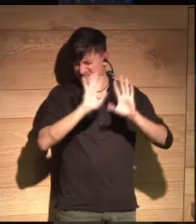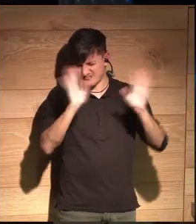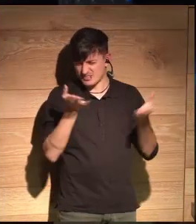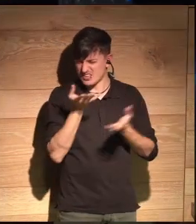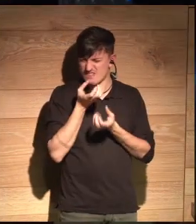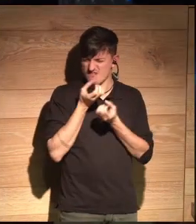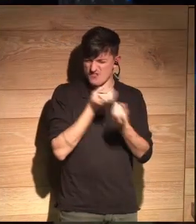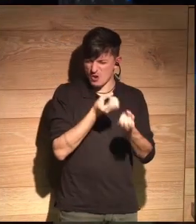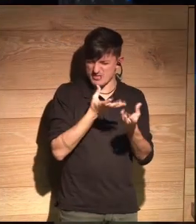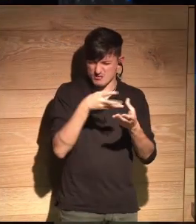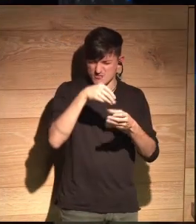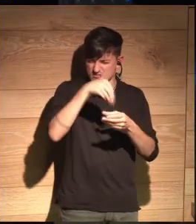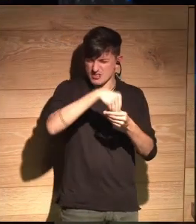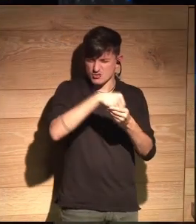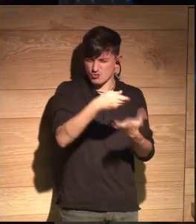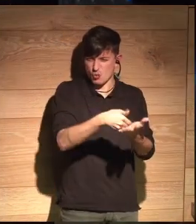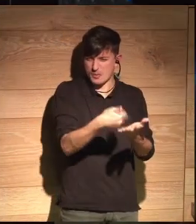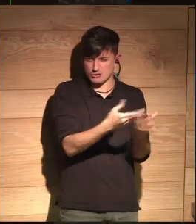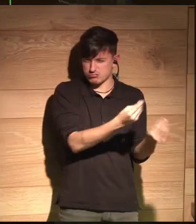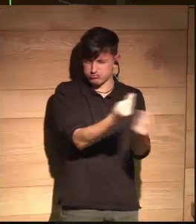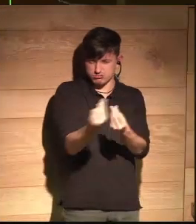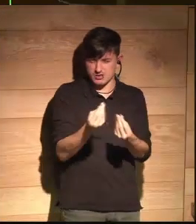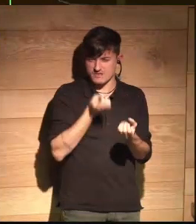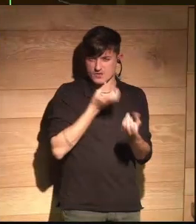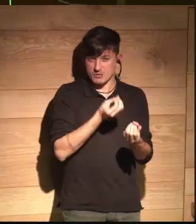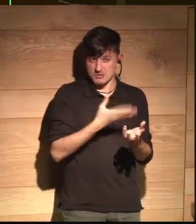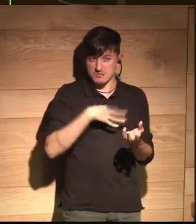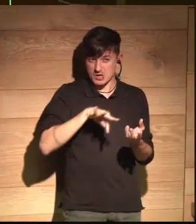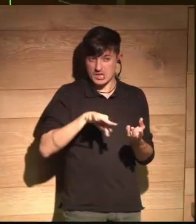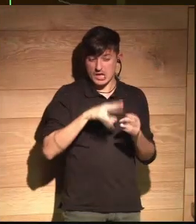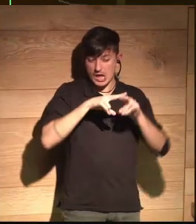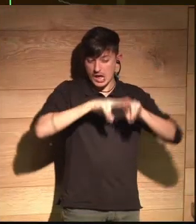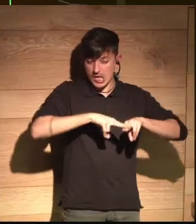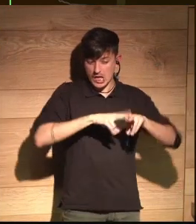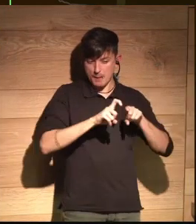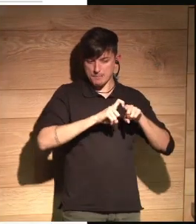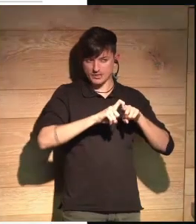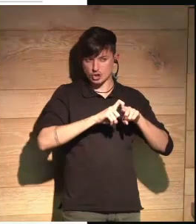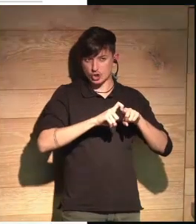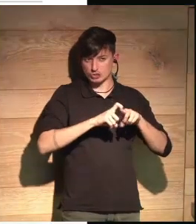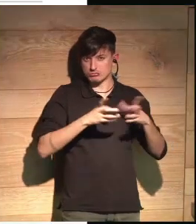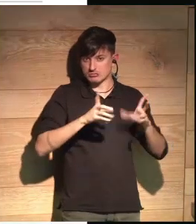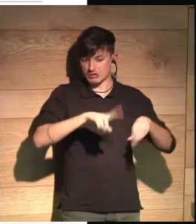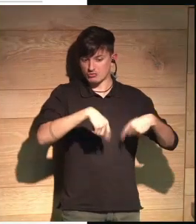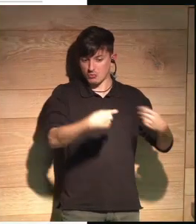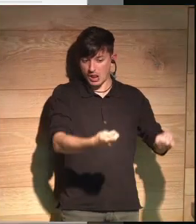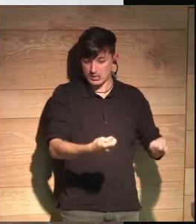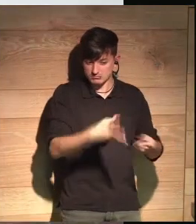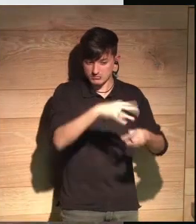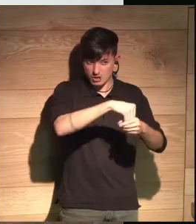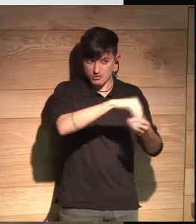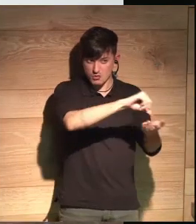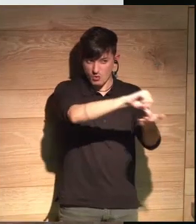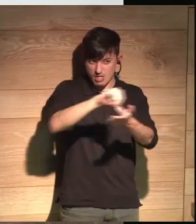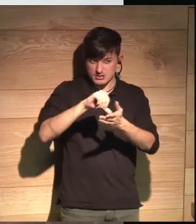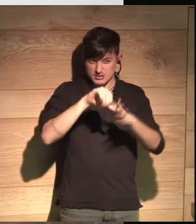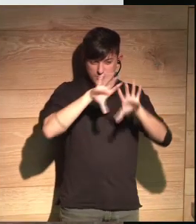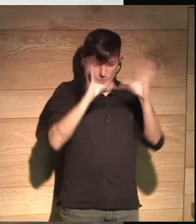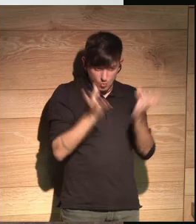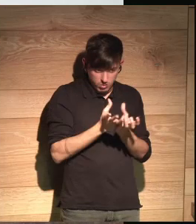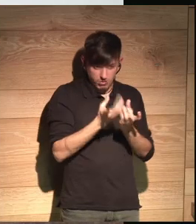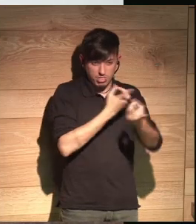diferentes documentos y algunas cosas bueno podemos analizar los aspectos naturales en ciudades en todo el mundo se